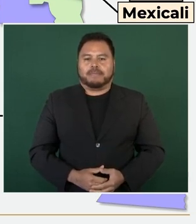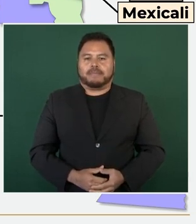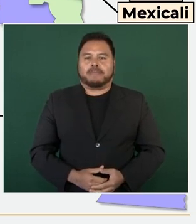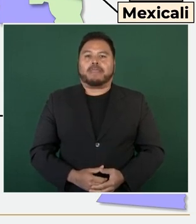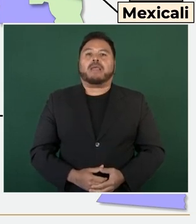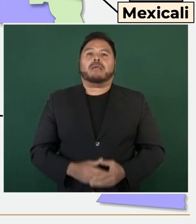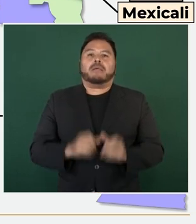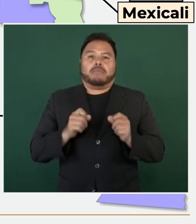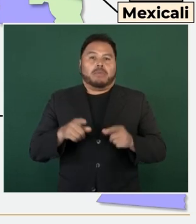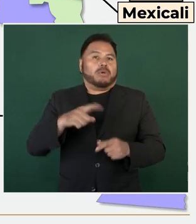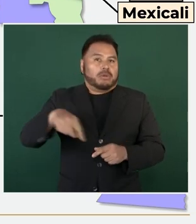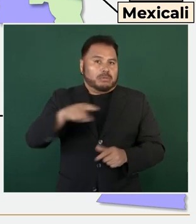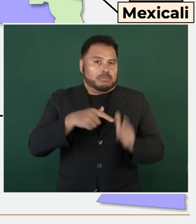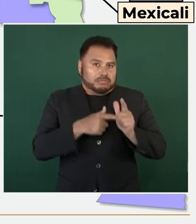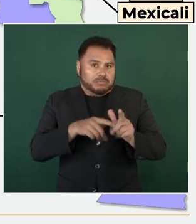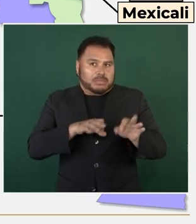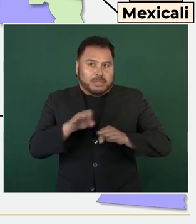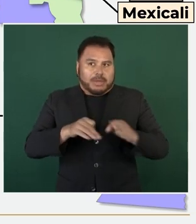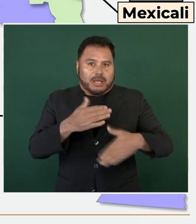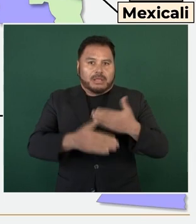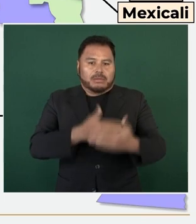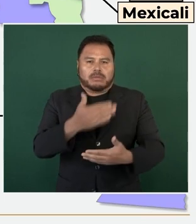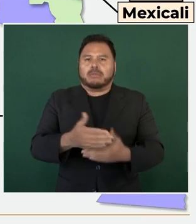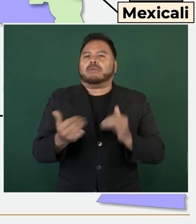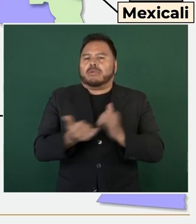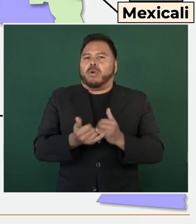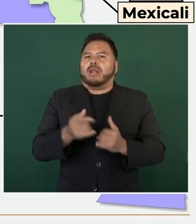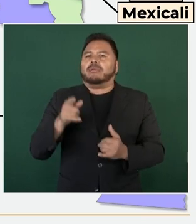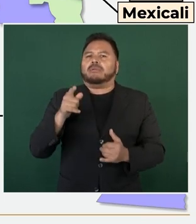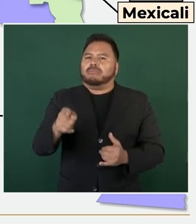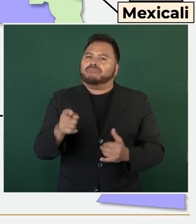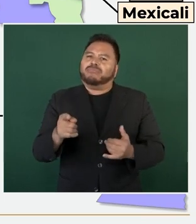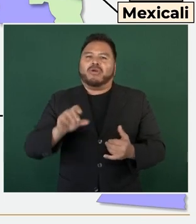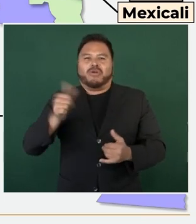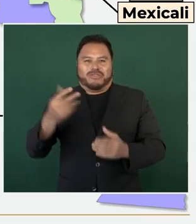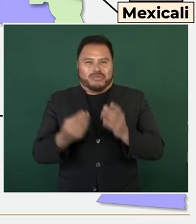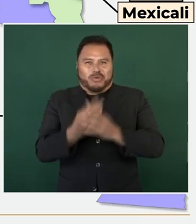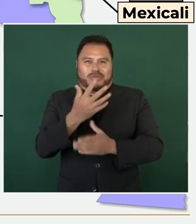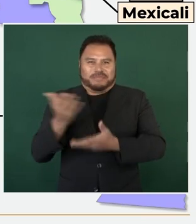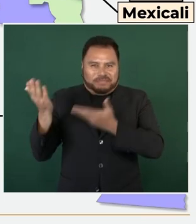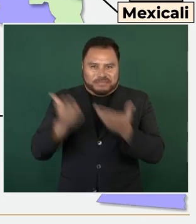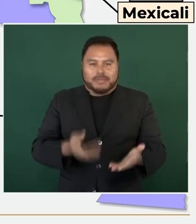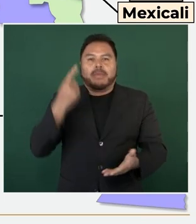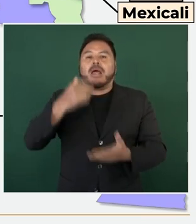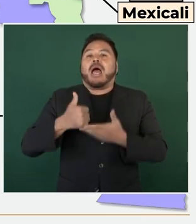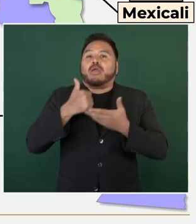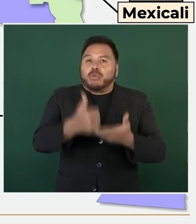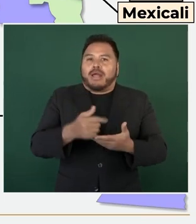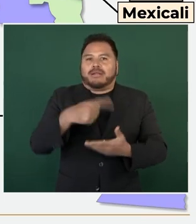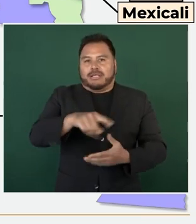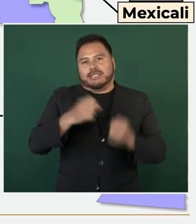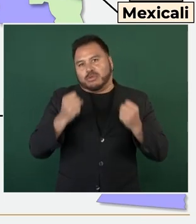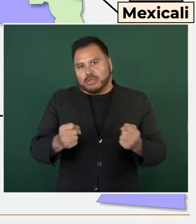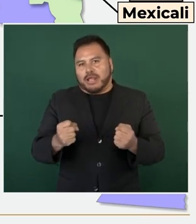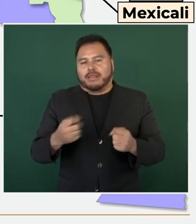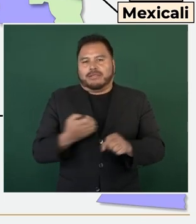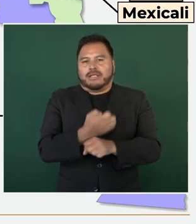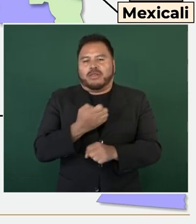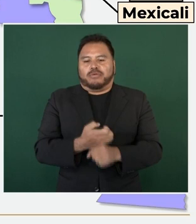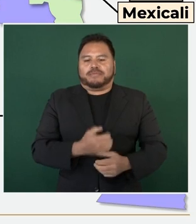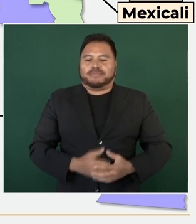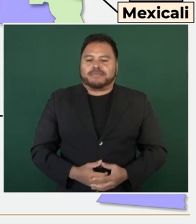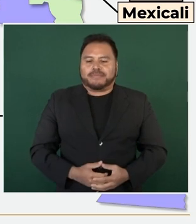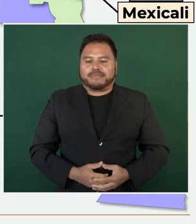y donde trabajarán las fuerzas que llegarán para reforzar todo este trabajo.